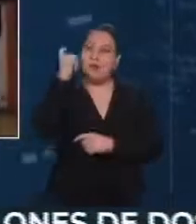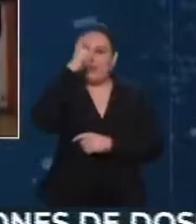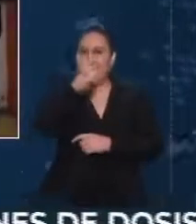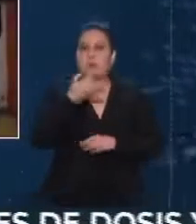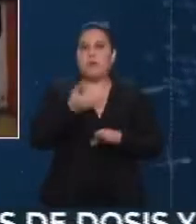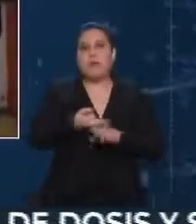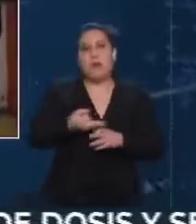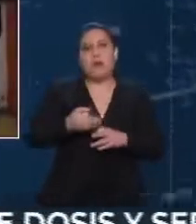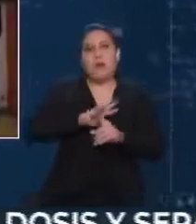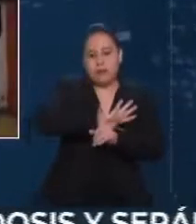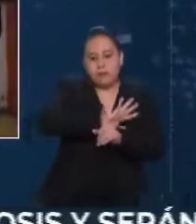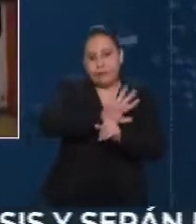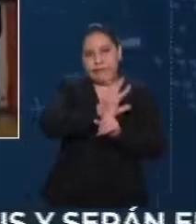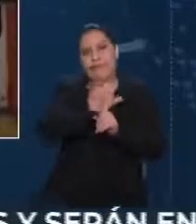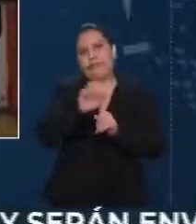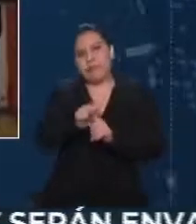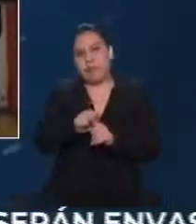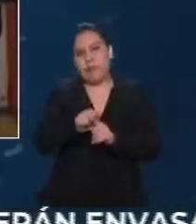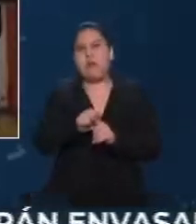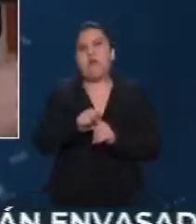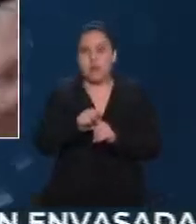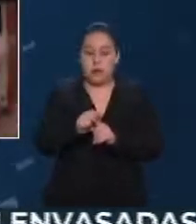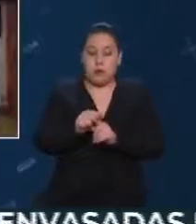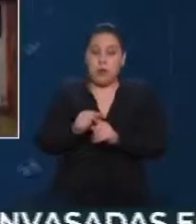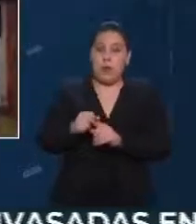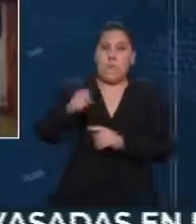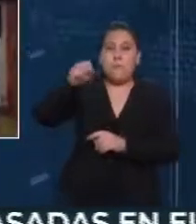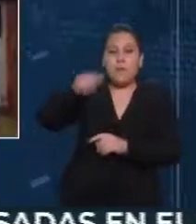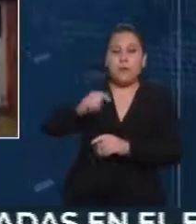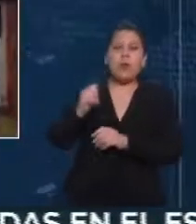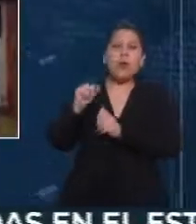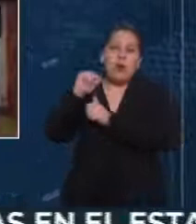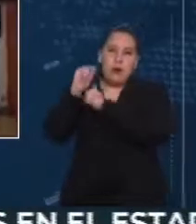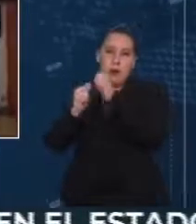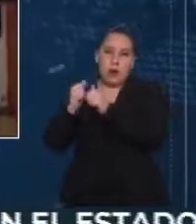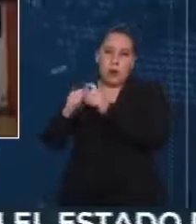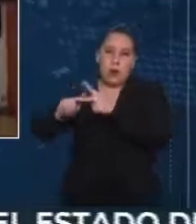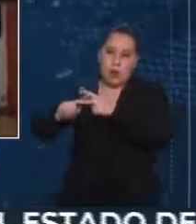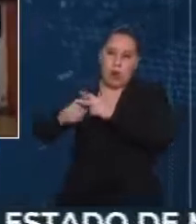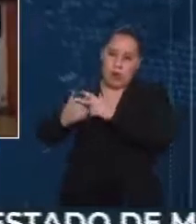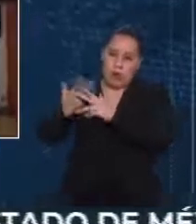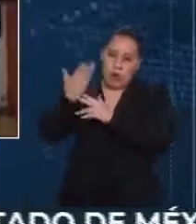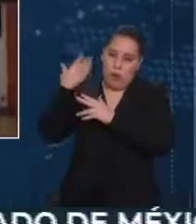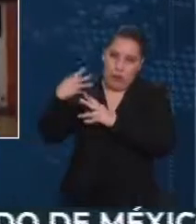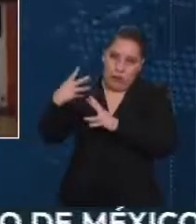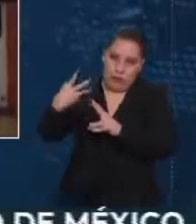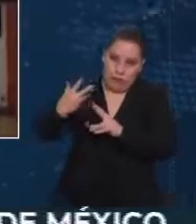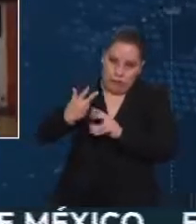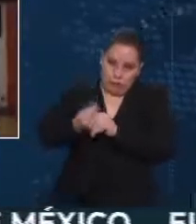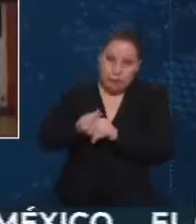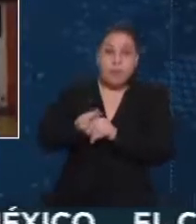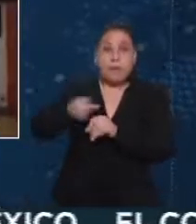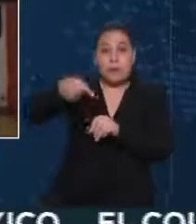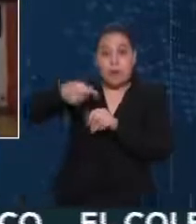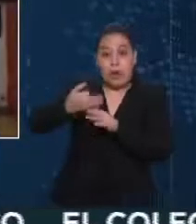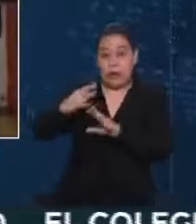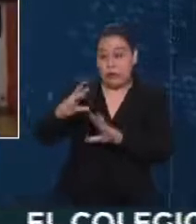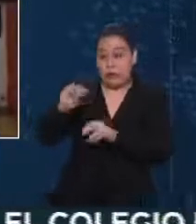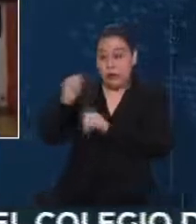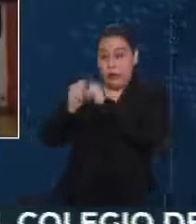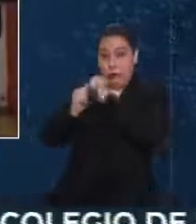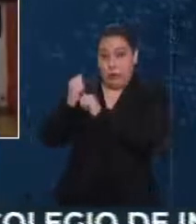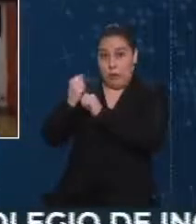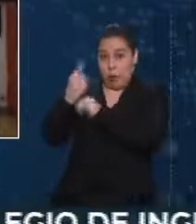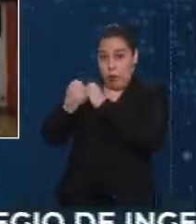estamos tomando abril del año pasado, cuando los precios de las gasolinas disminuyeron mucho, y ahora abril del